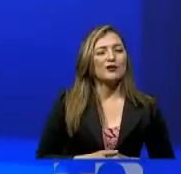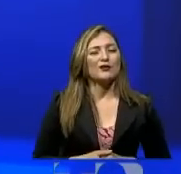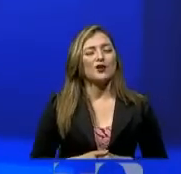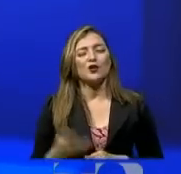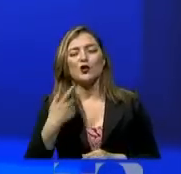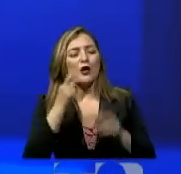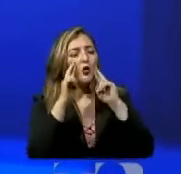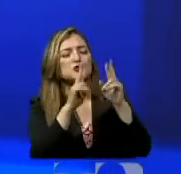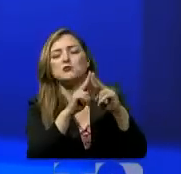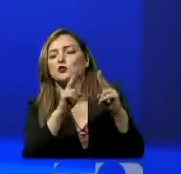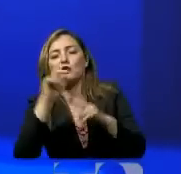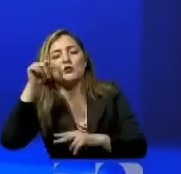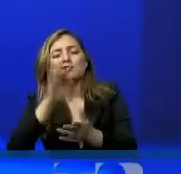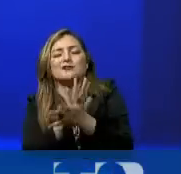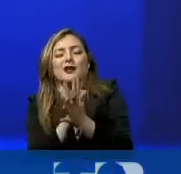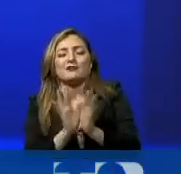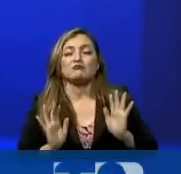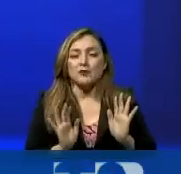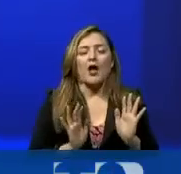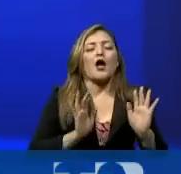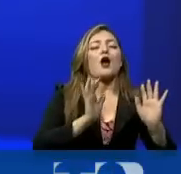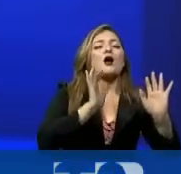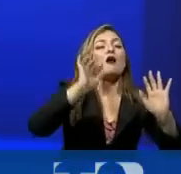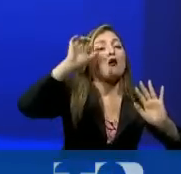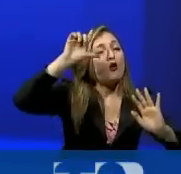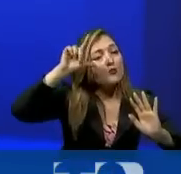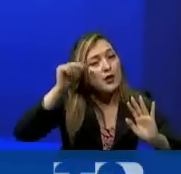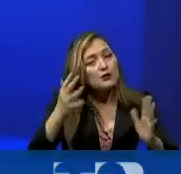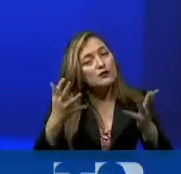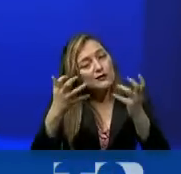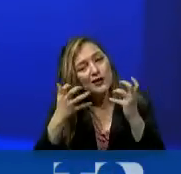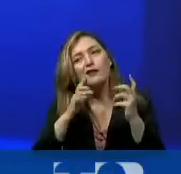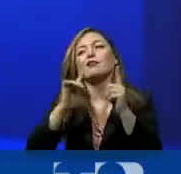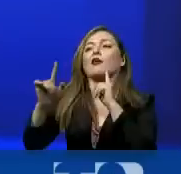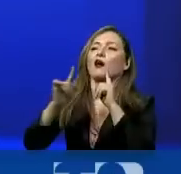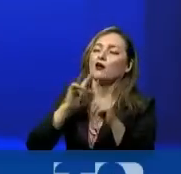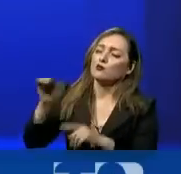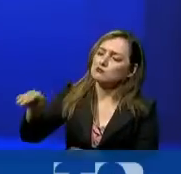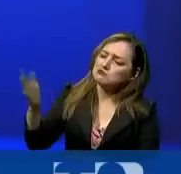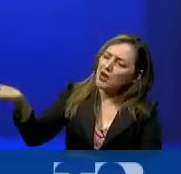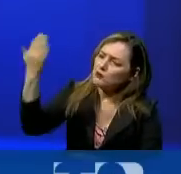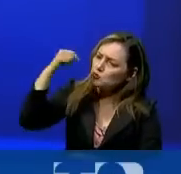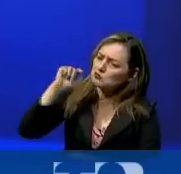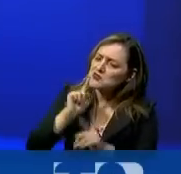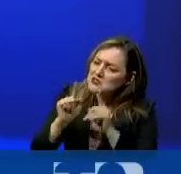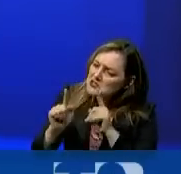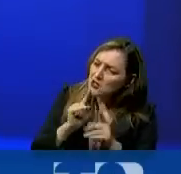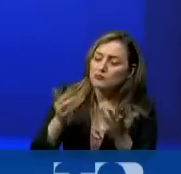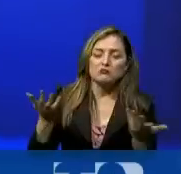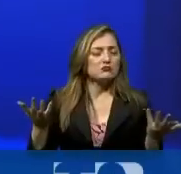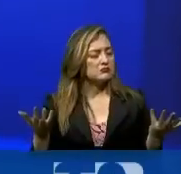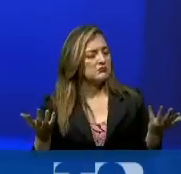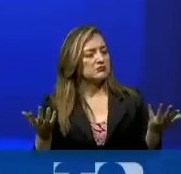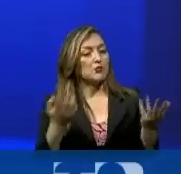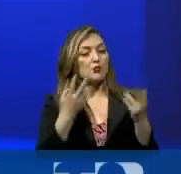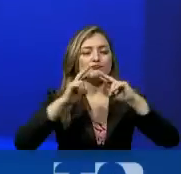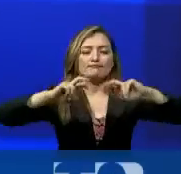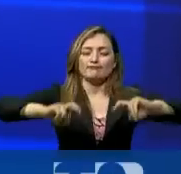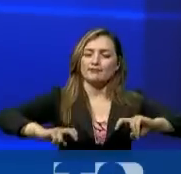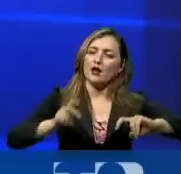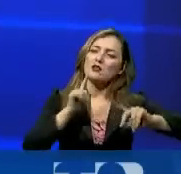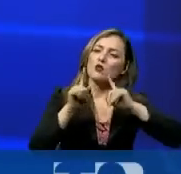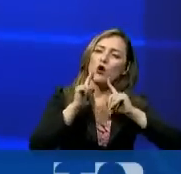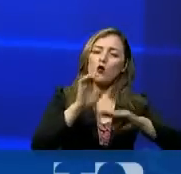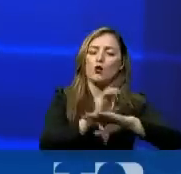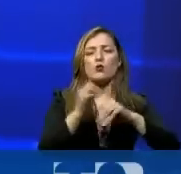que dialogar con el gobierno nacional, aspiremos de que las cosas se animen de alguna manera por utilizar este término y podamos sentarnos a dialogar por